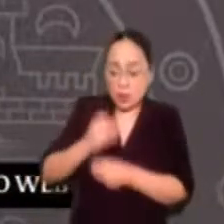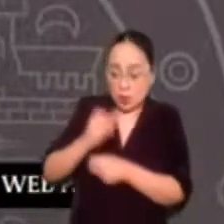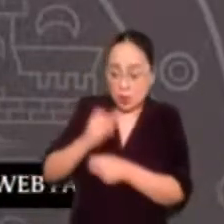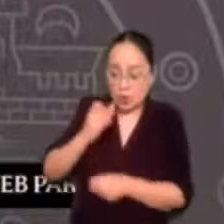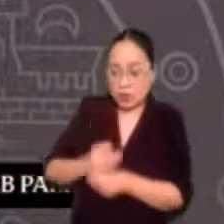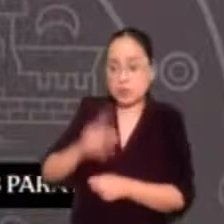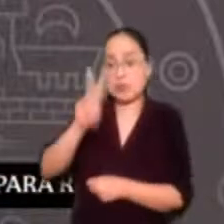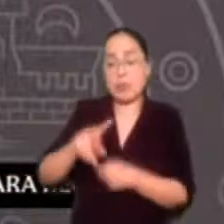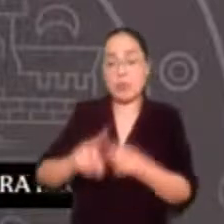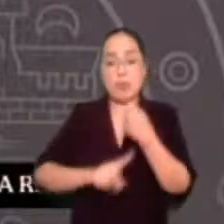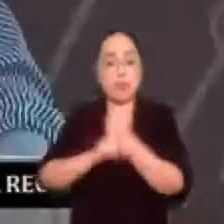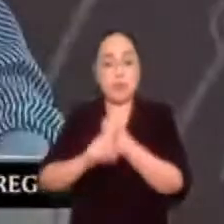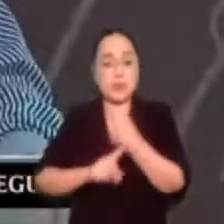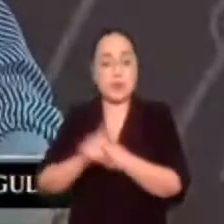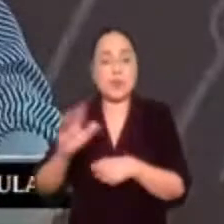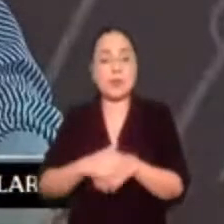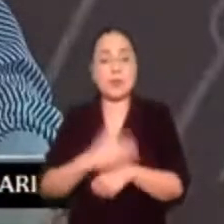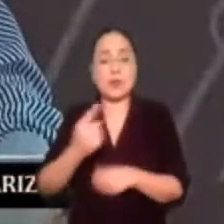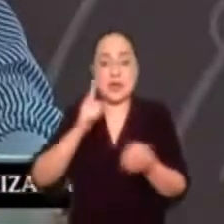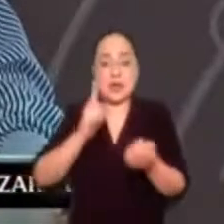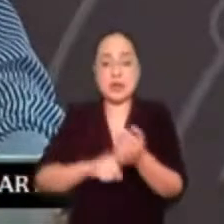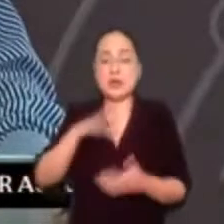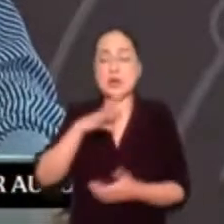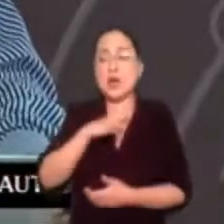hablando de 2,000 millones de pesos.